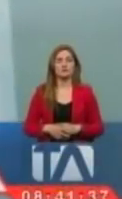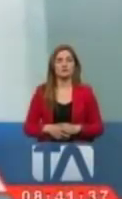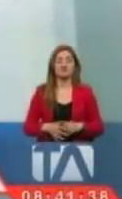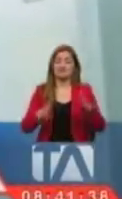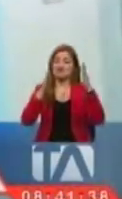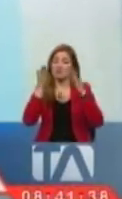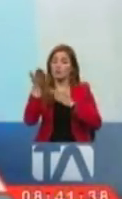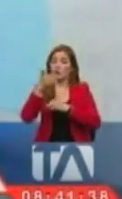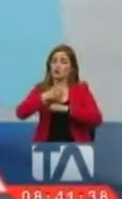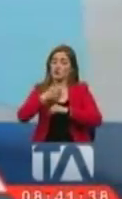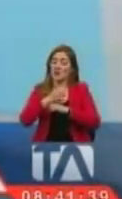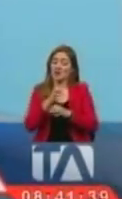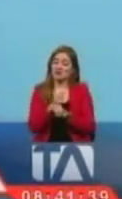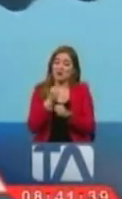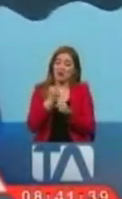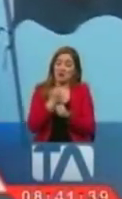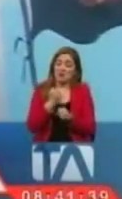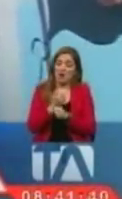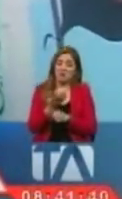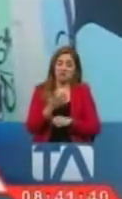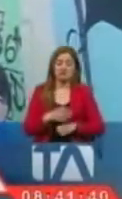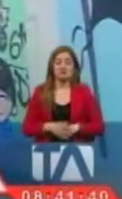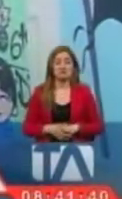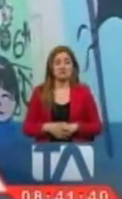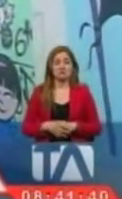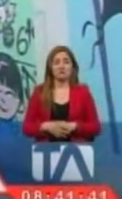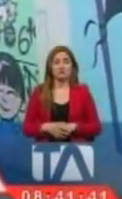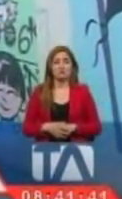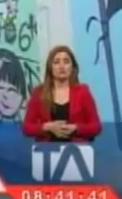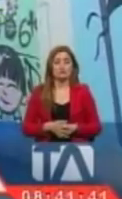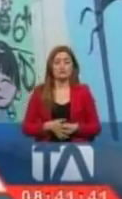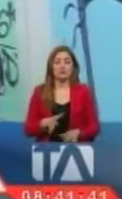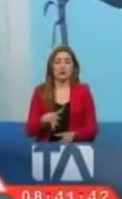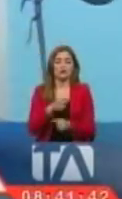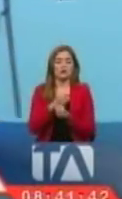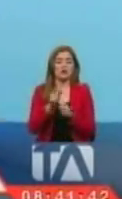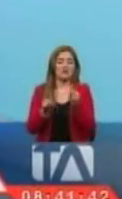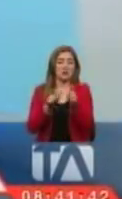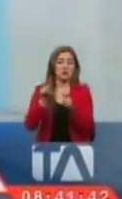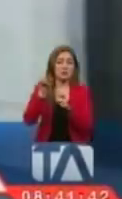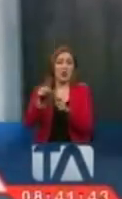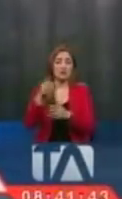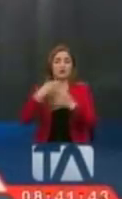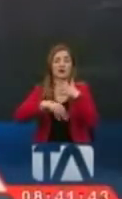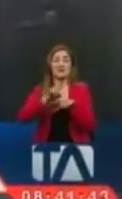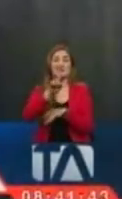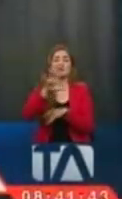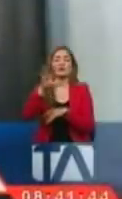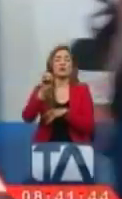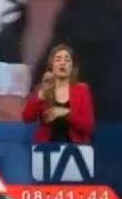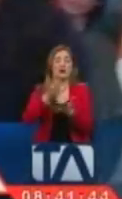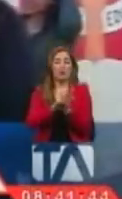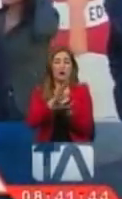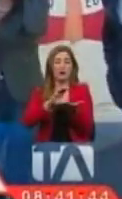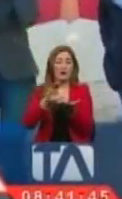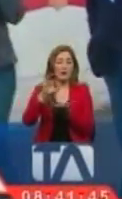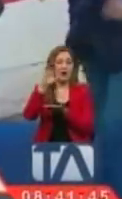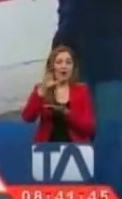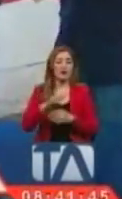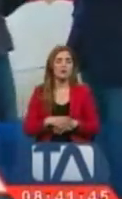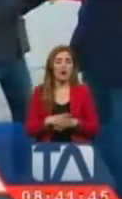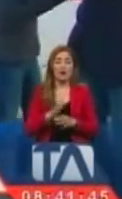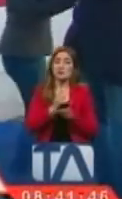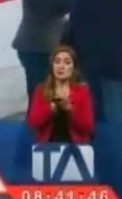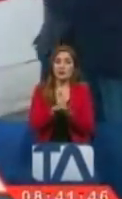autoridades están realizando el trabajo para precautelar la seguridad de los estudiantes son 150 instituciones educativas que se